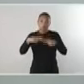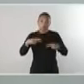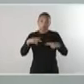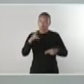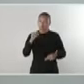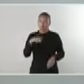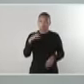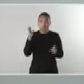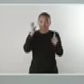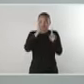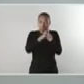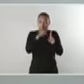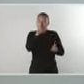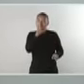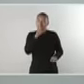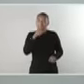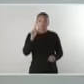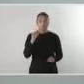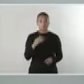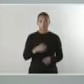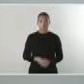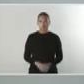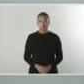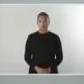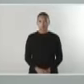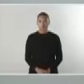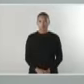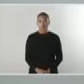engañar por este mentiroso delincuente electoral